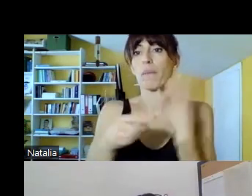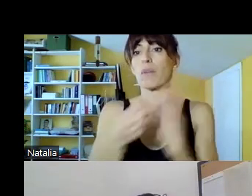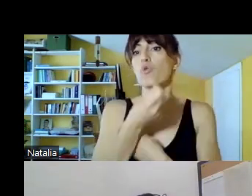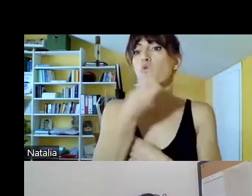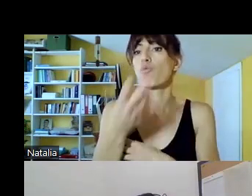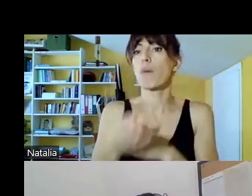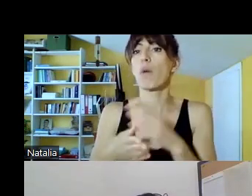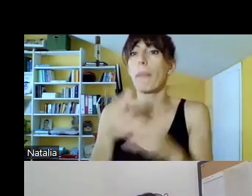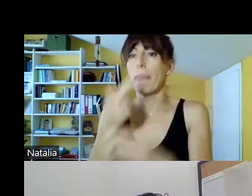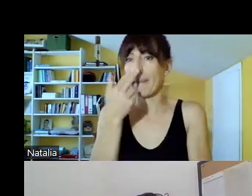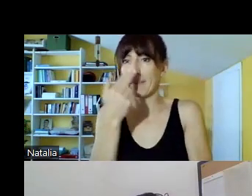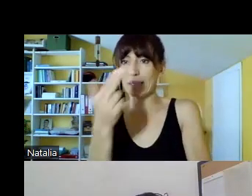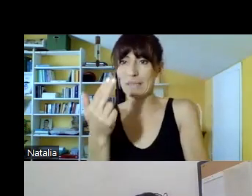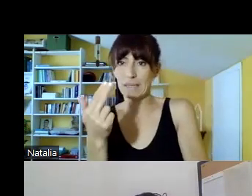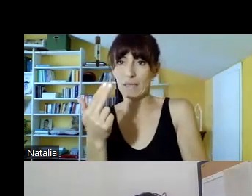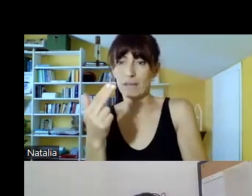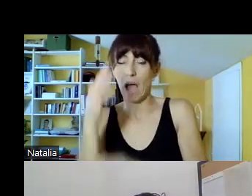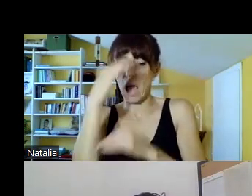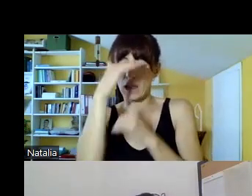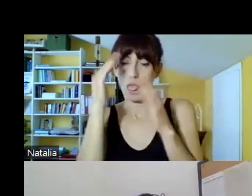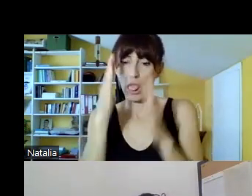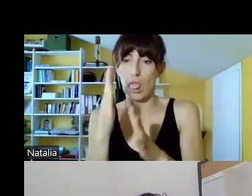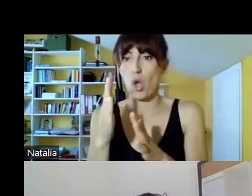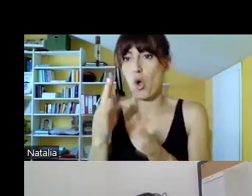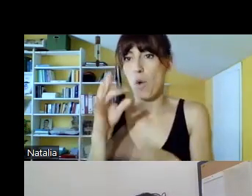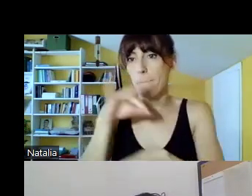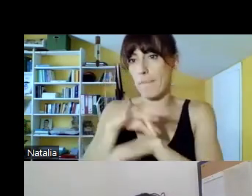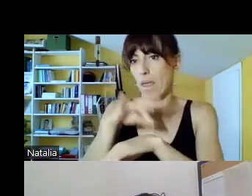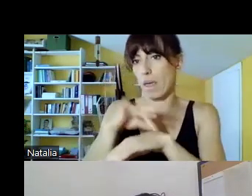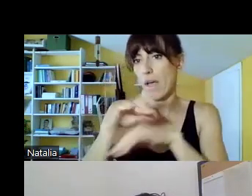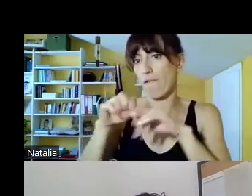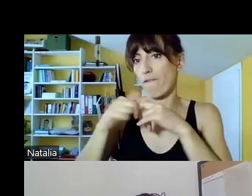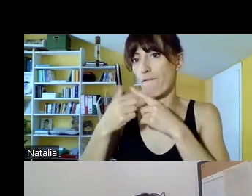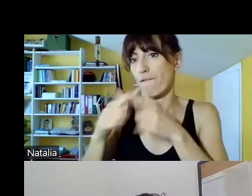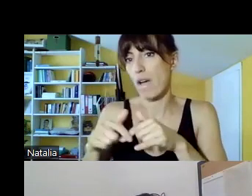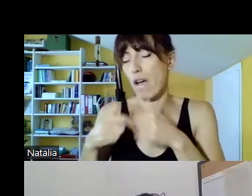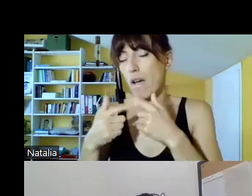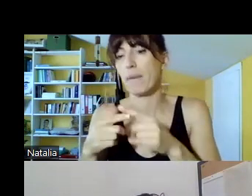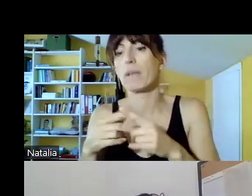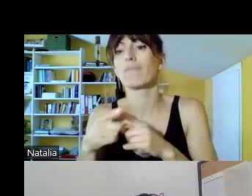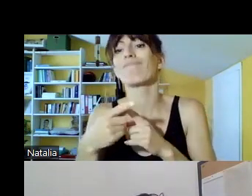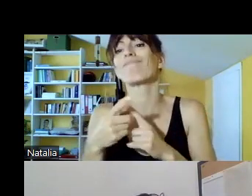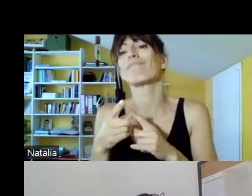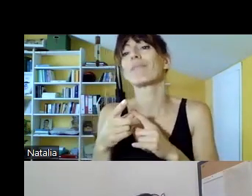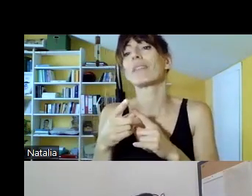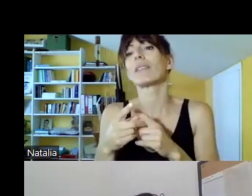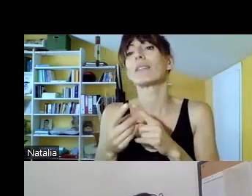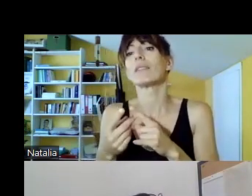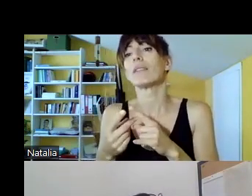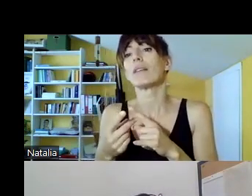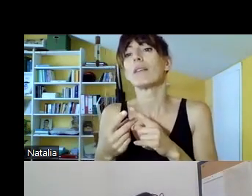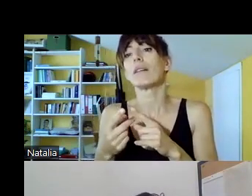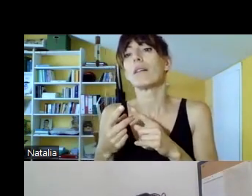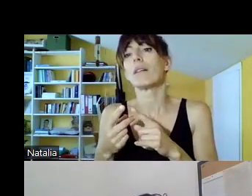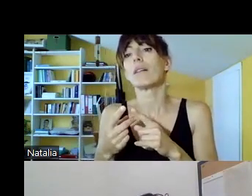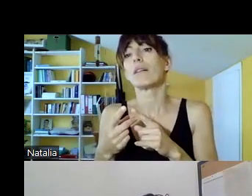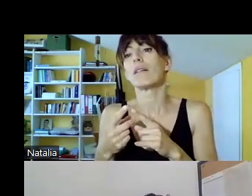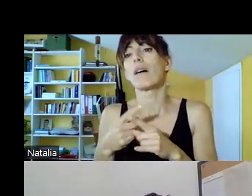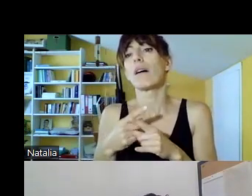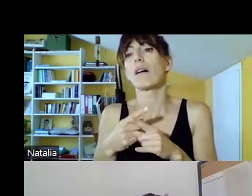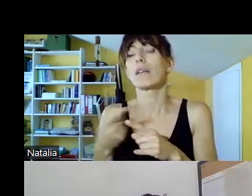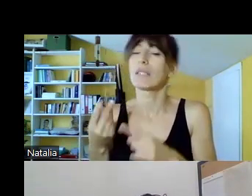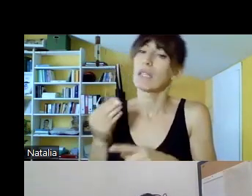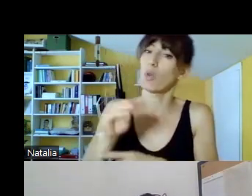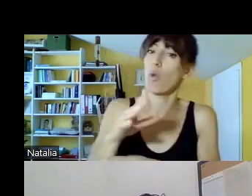a atención primaria, esta variable se incluye ya que la frecuentación